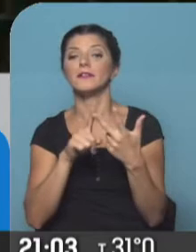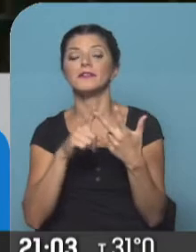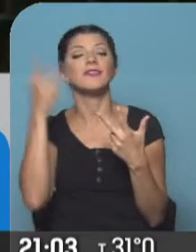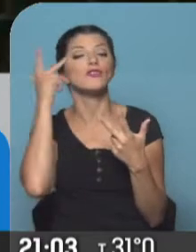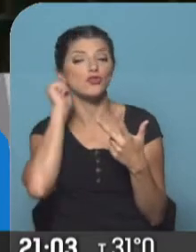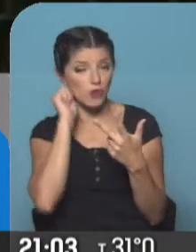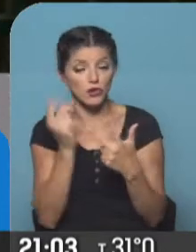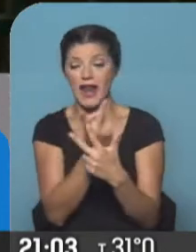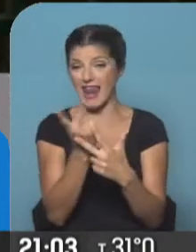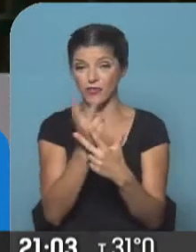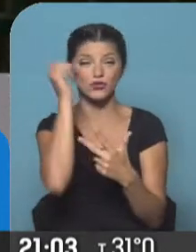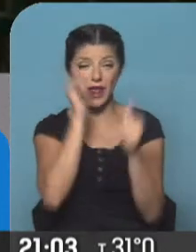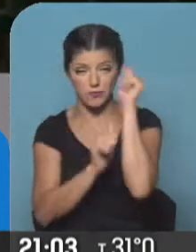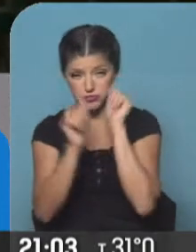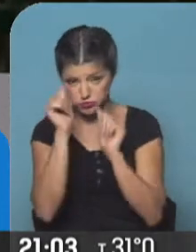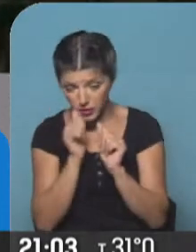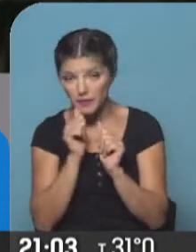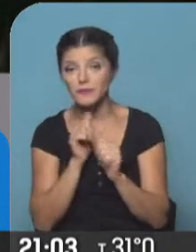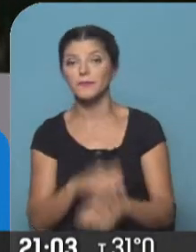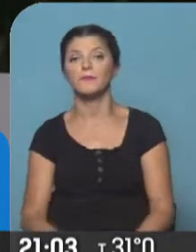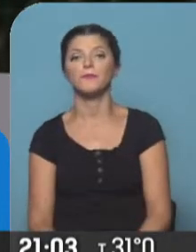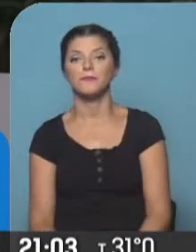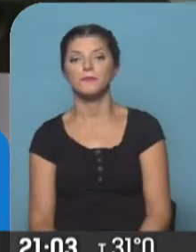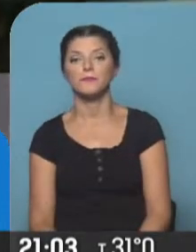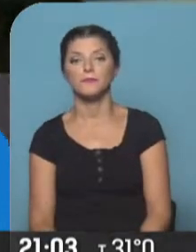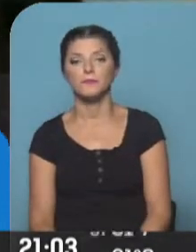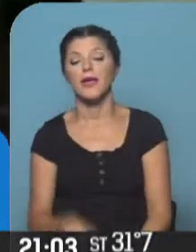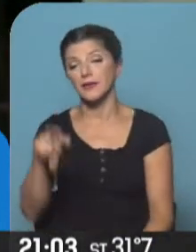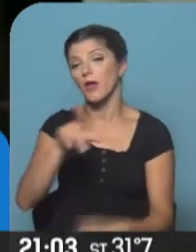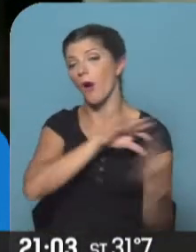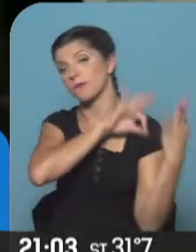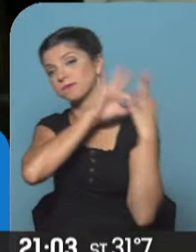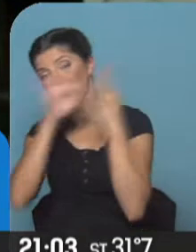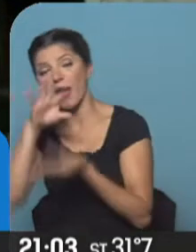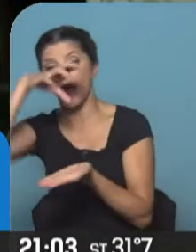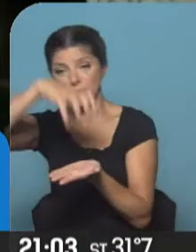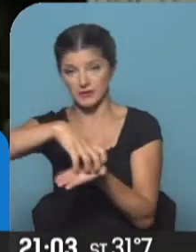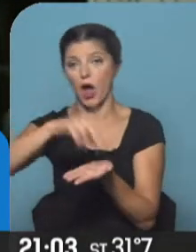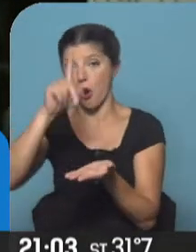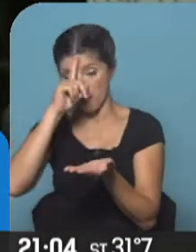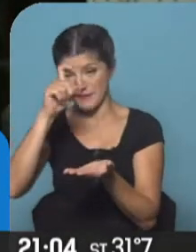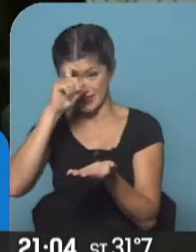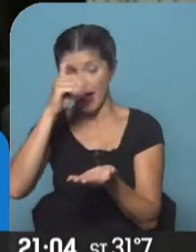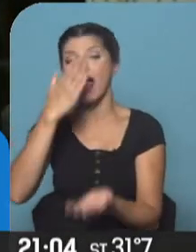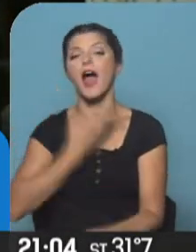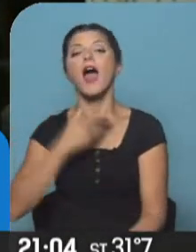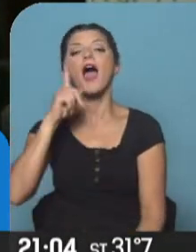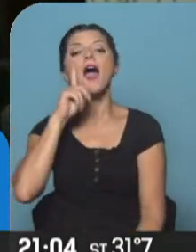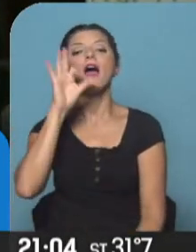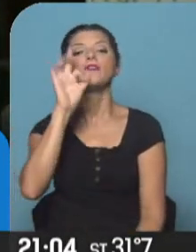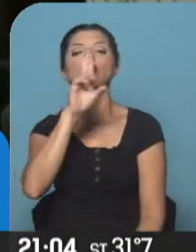ambas con lesiones leves que llegaron hasta este hospital fiorito aquí ubicado en avellaneda